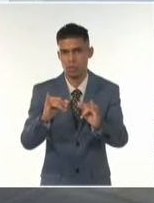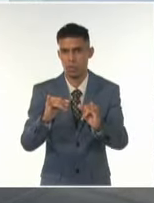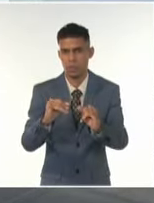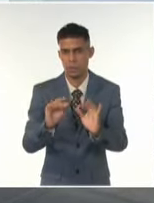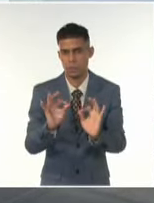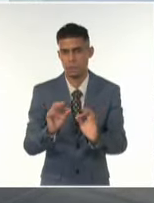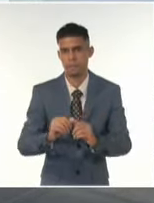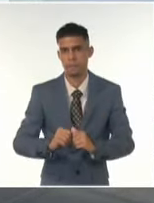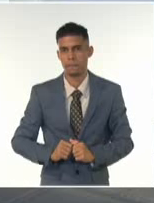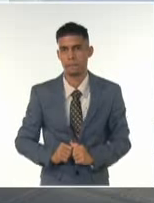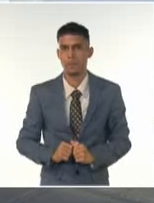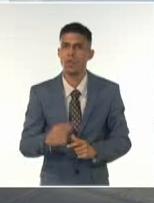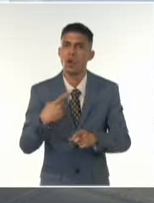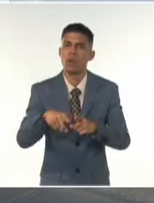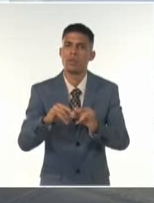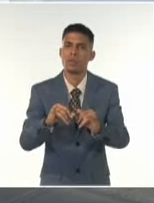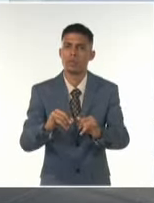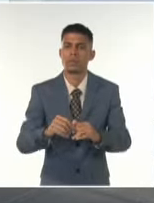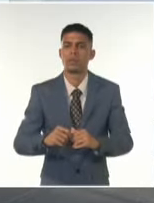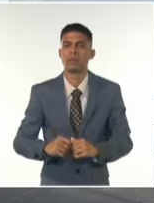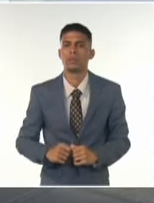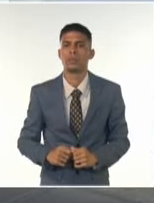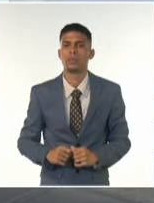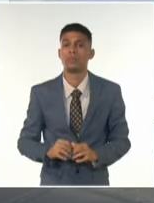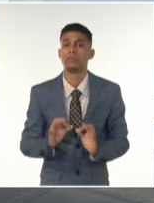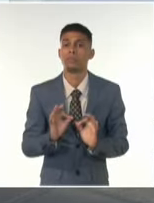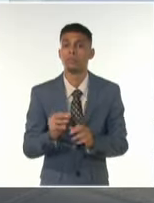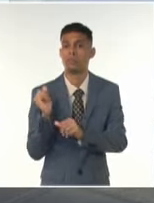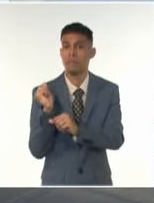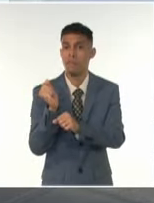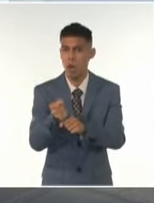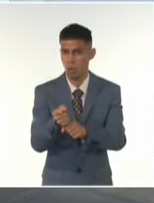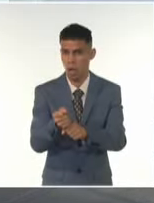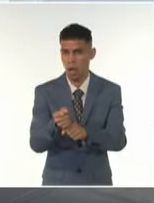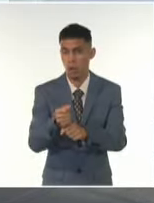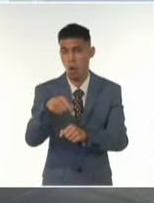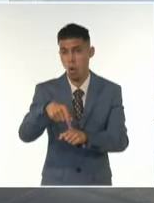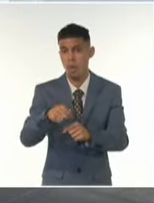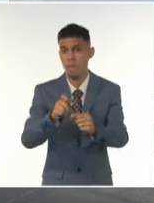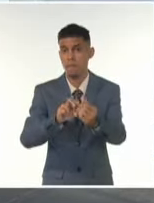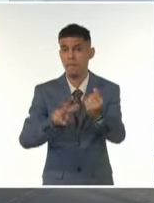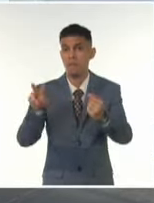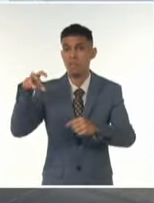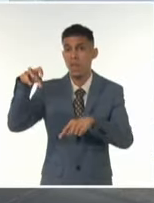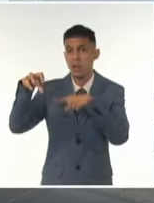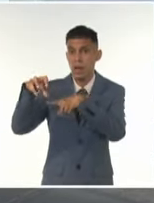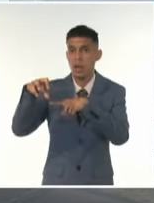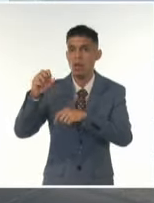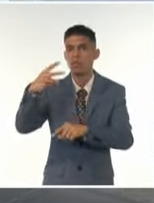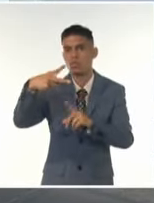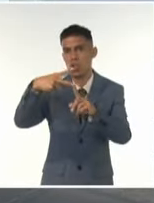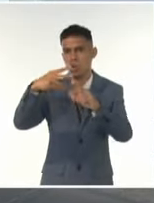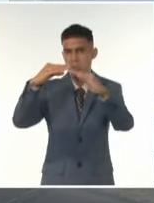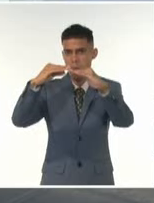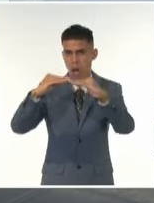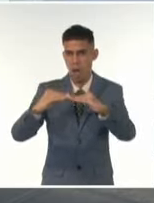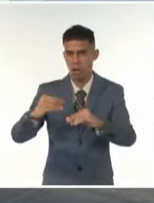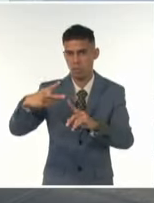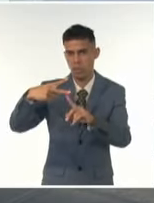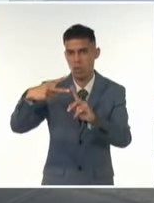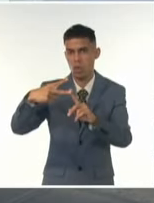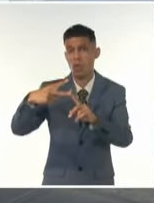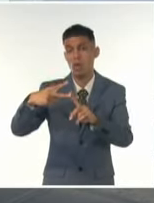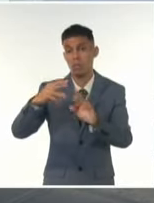noveno ining pero seguimos ahora con informaciones de nuestro pasatiempo nacional Pinar del Río se reafirmó hoy en el segundo lugar de la tabla tras vencer